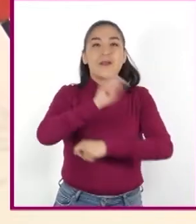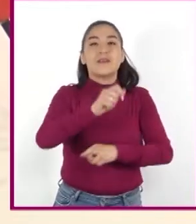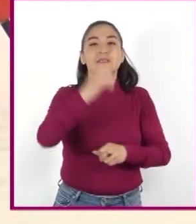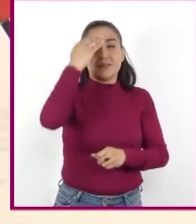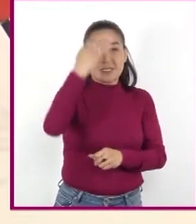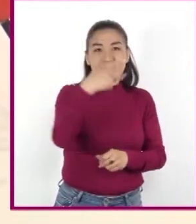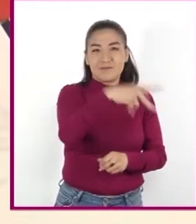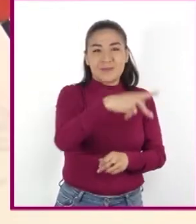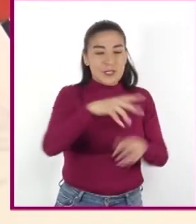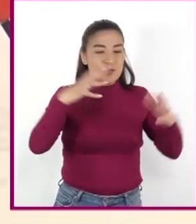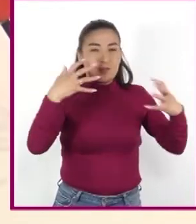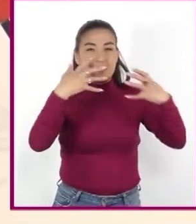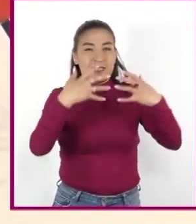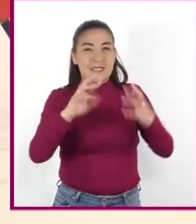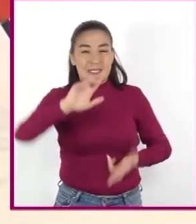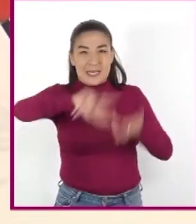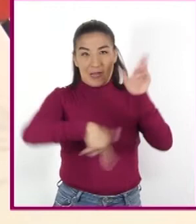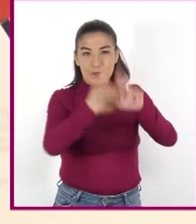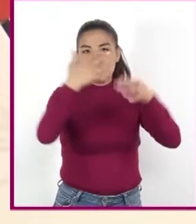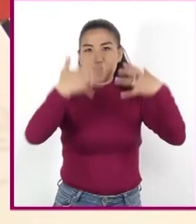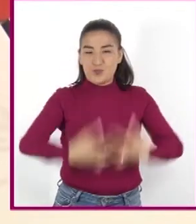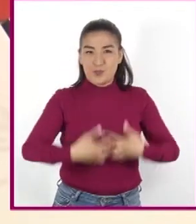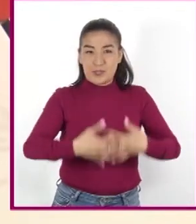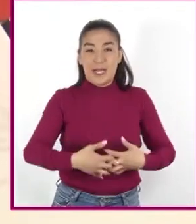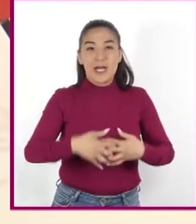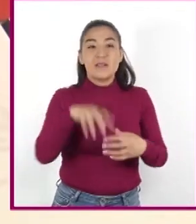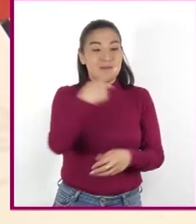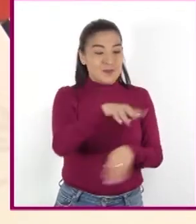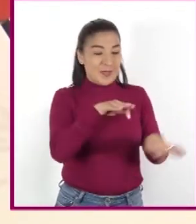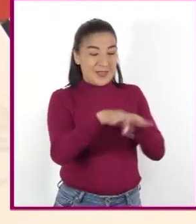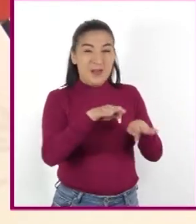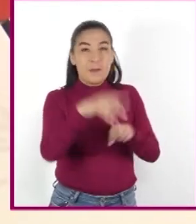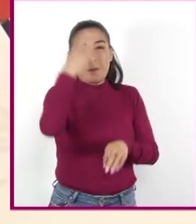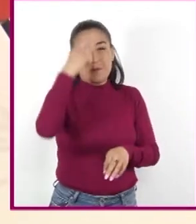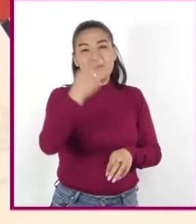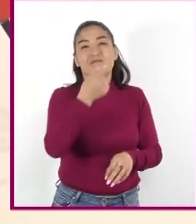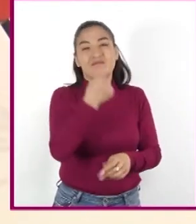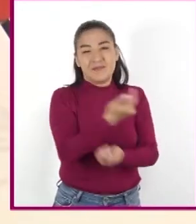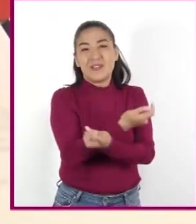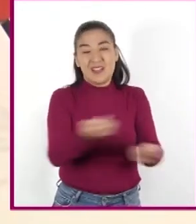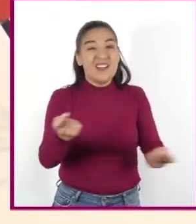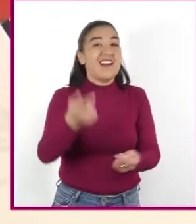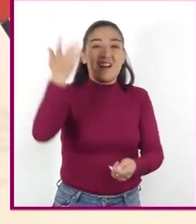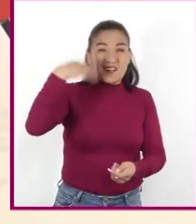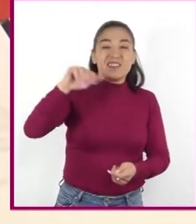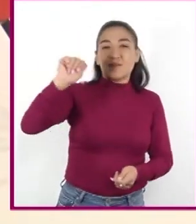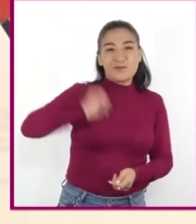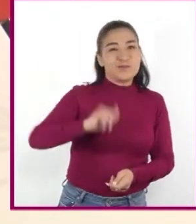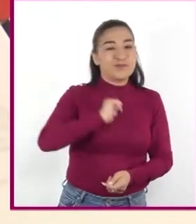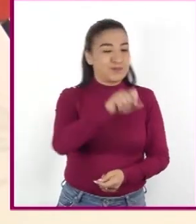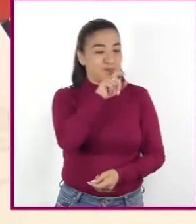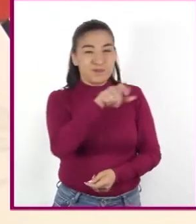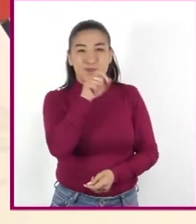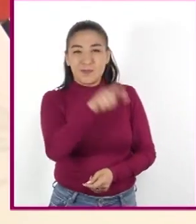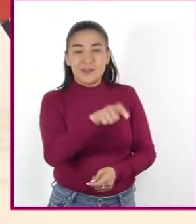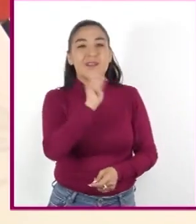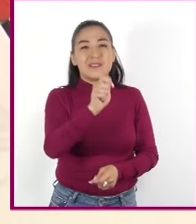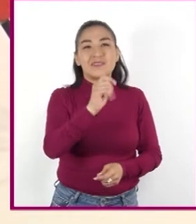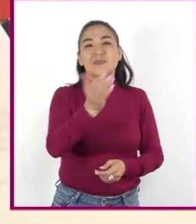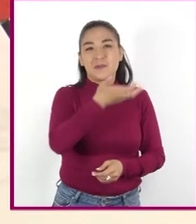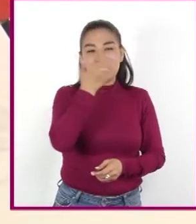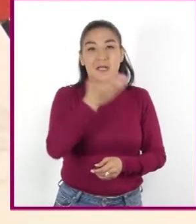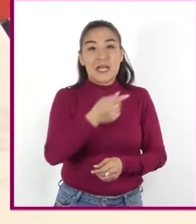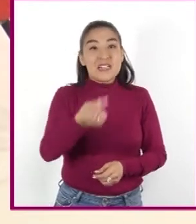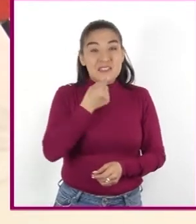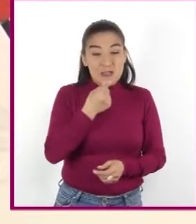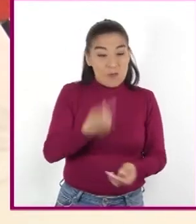con la Revolución Industrial. El trabajo infantil fue muy común durante la Revolución Industrial y los niños que trabajaban en las